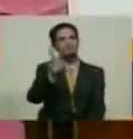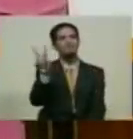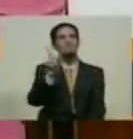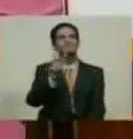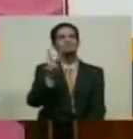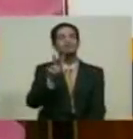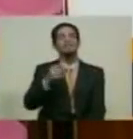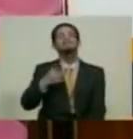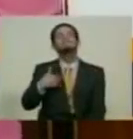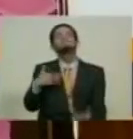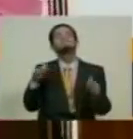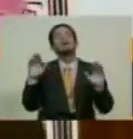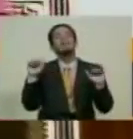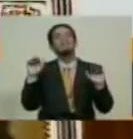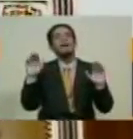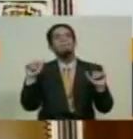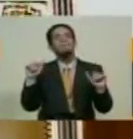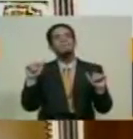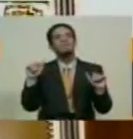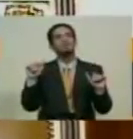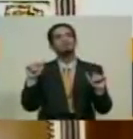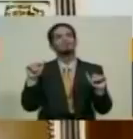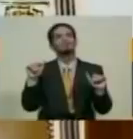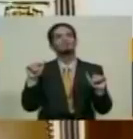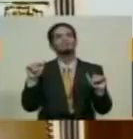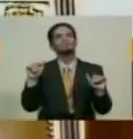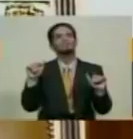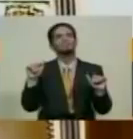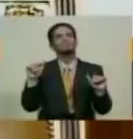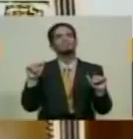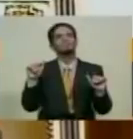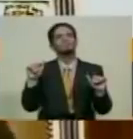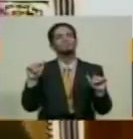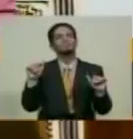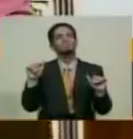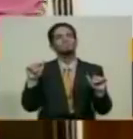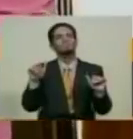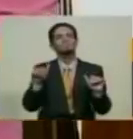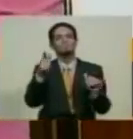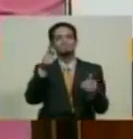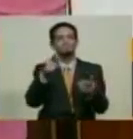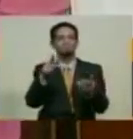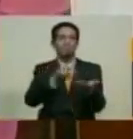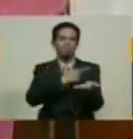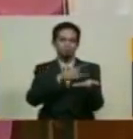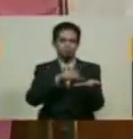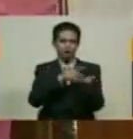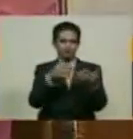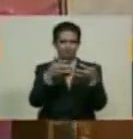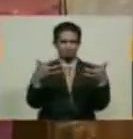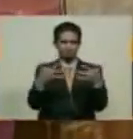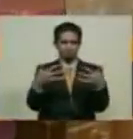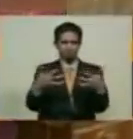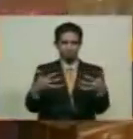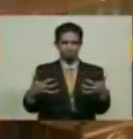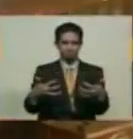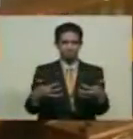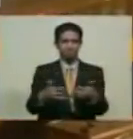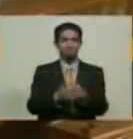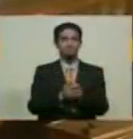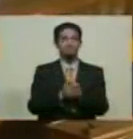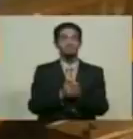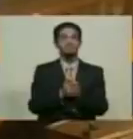me despido con unas palabras y unos versos de Pablo Neruda.